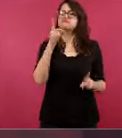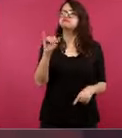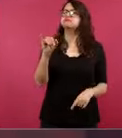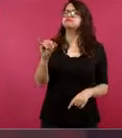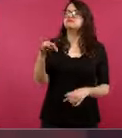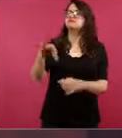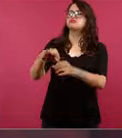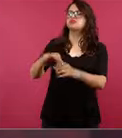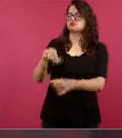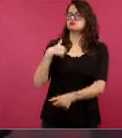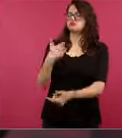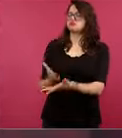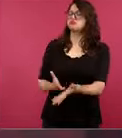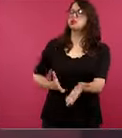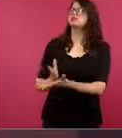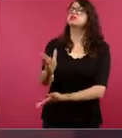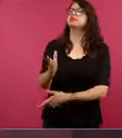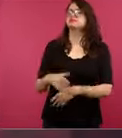¿Saben que